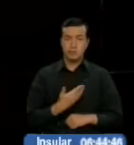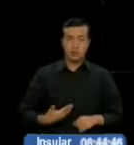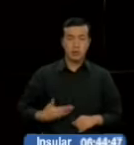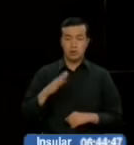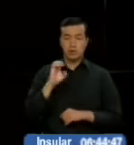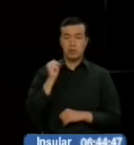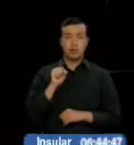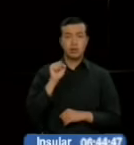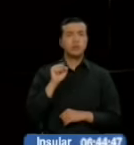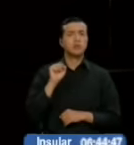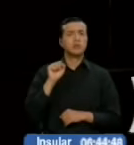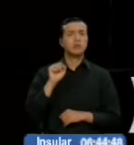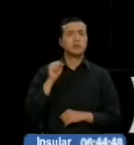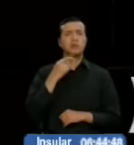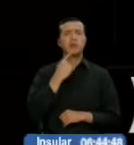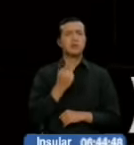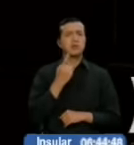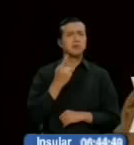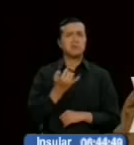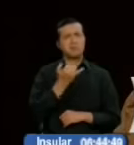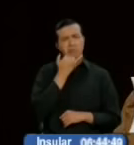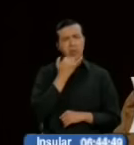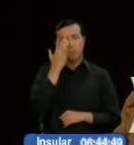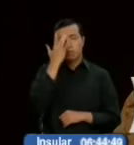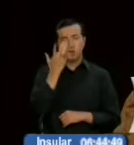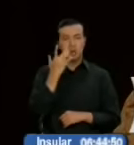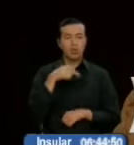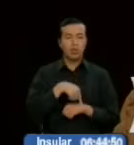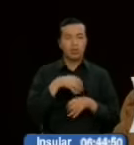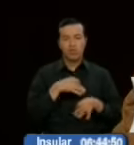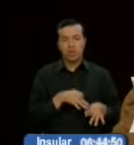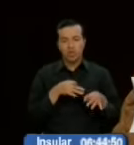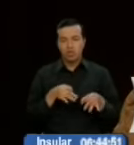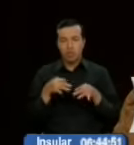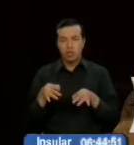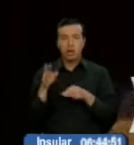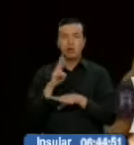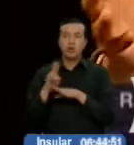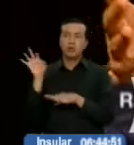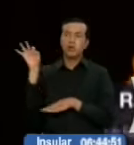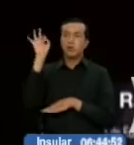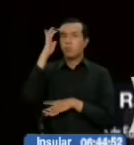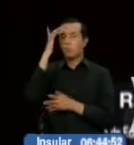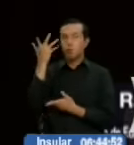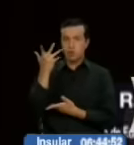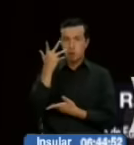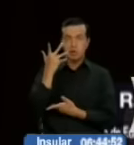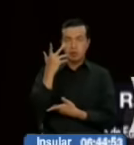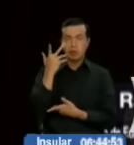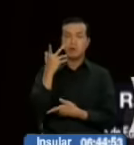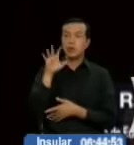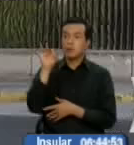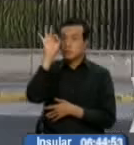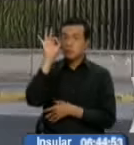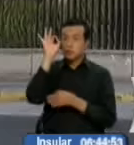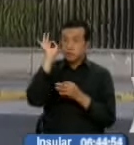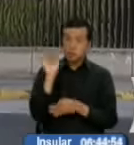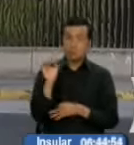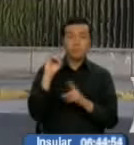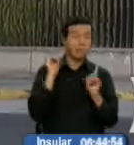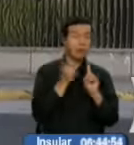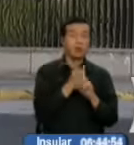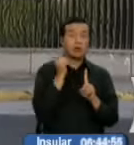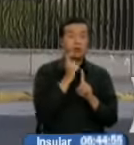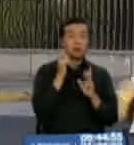CES, René Ramírez, esta idea es ilógica, pues demoraría aún más el nombramiento del rector, debido a que para realizar una elección directa, primero